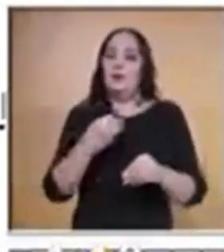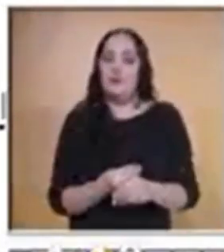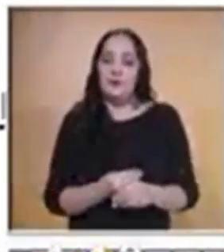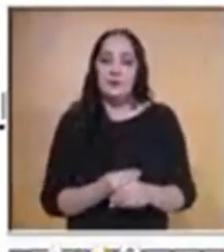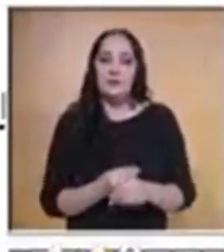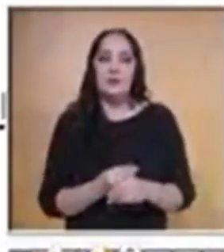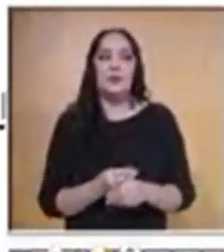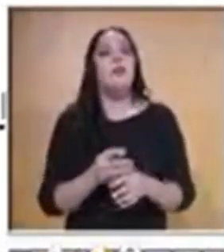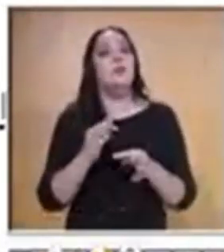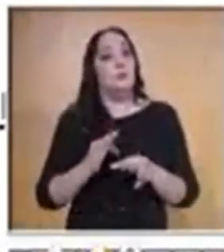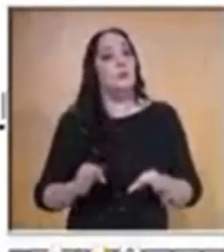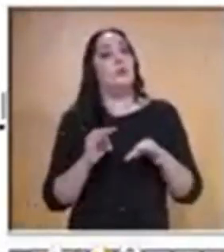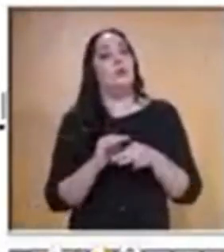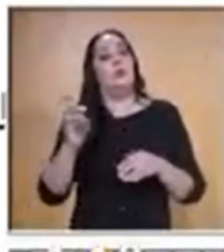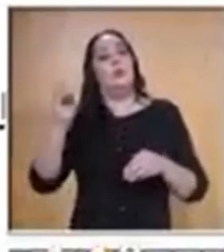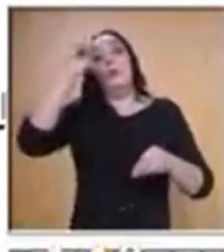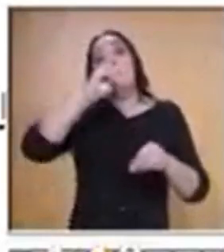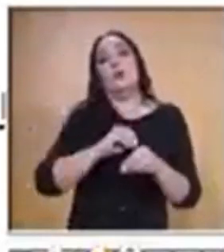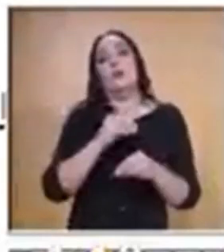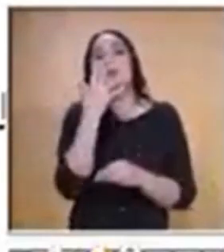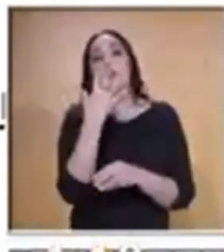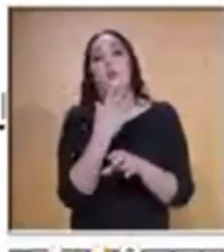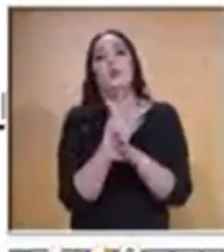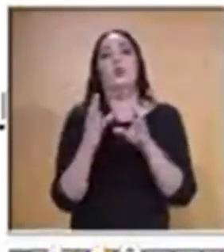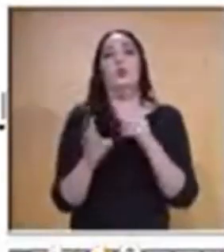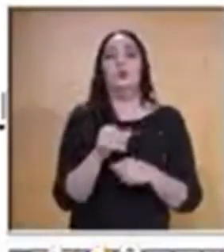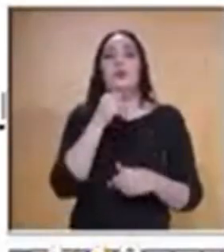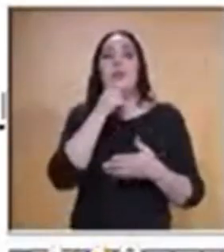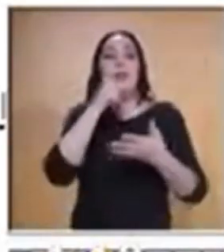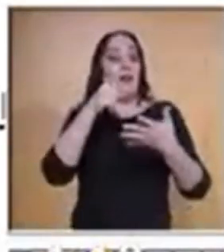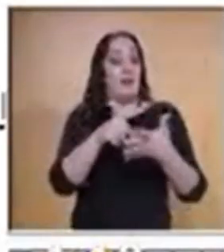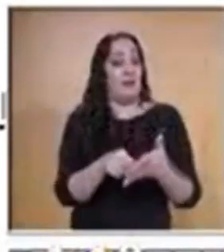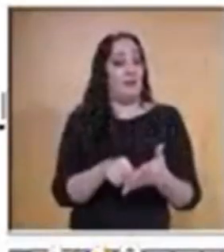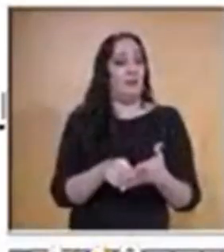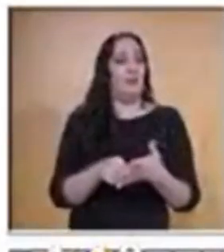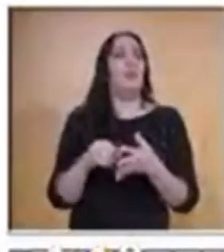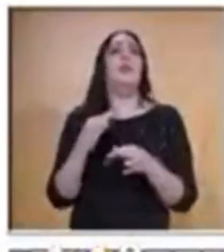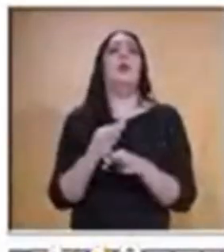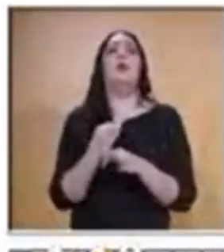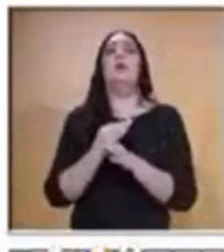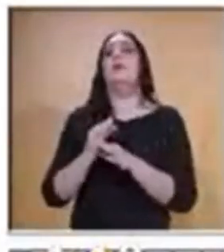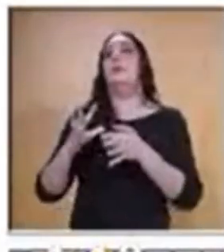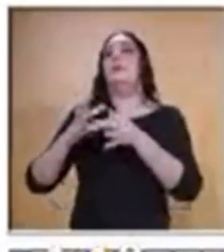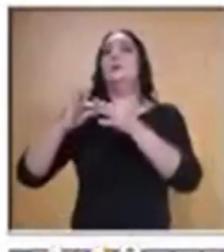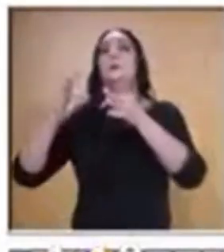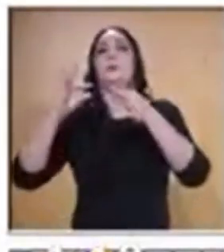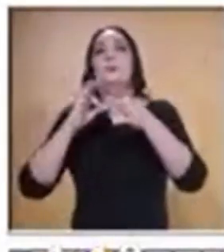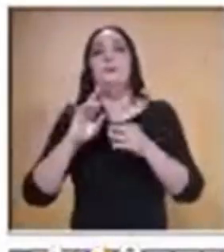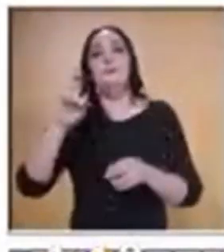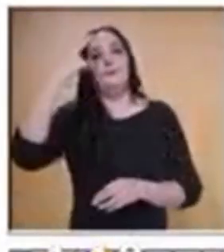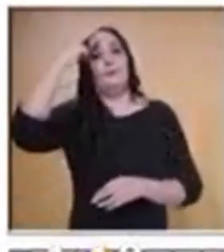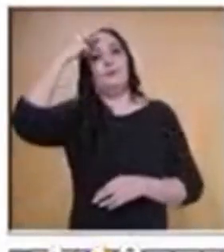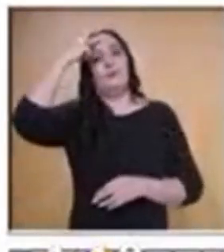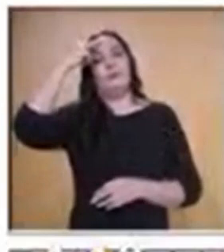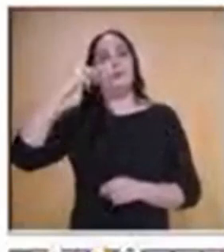importante integrar las 5 características de una carta, que las vamos a ver a continuación, las vamos a recordar.